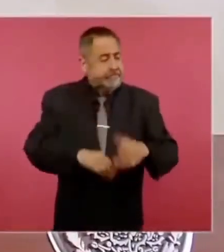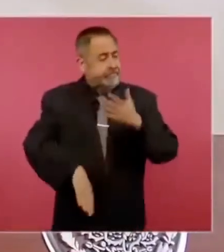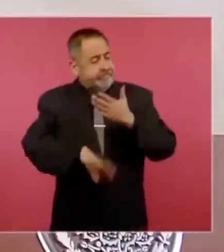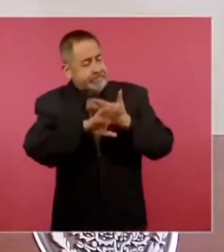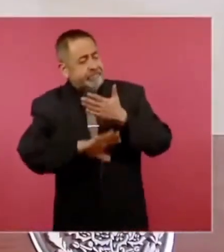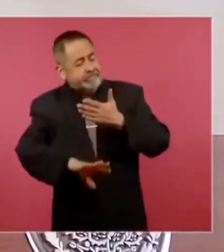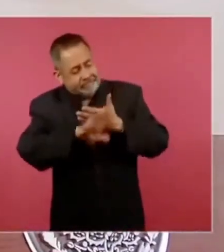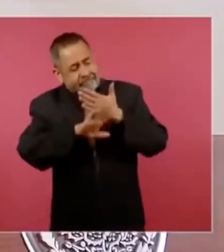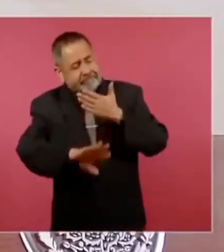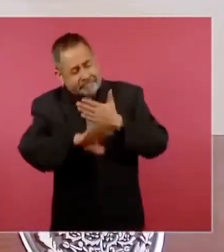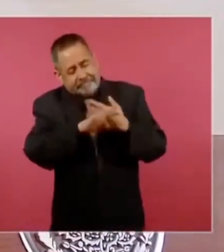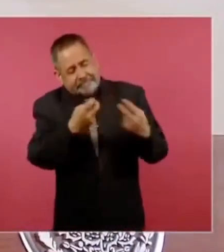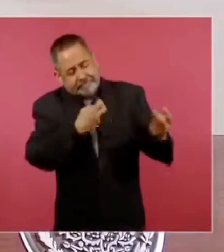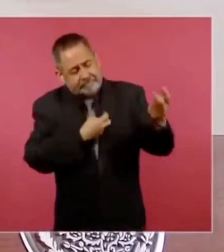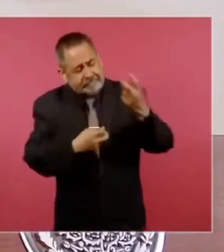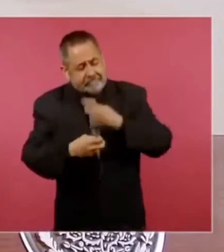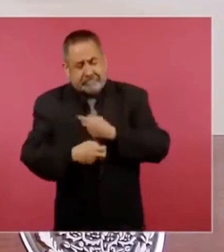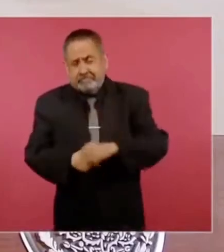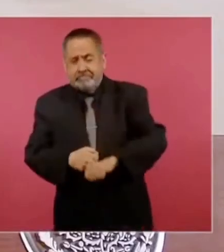eso.